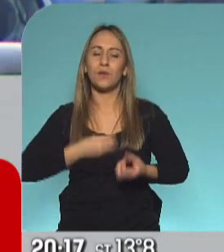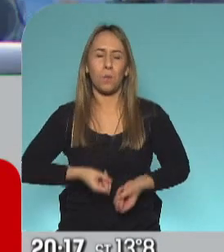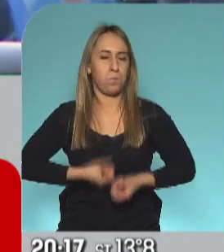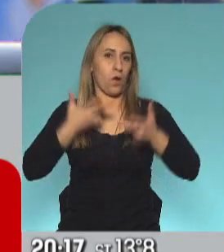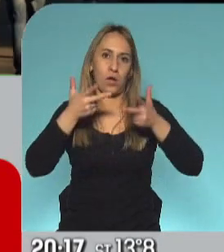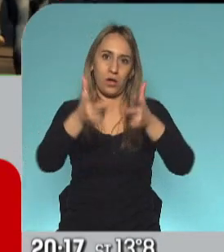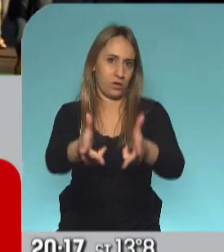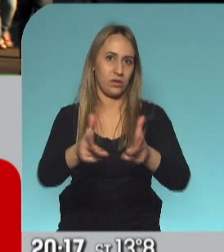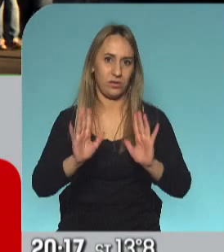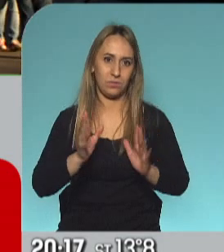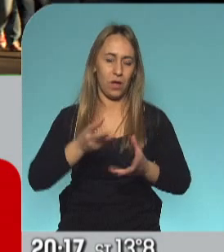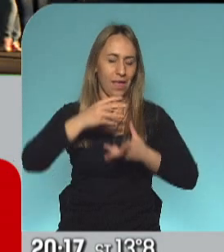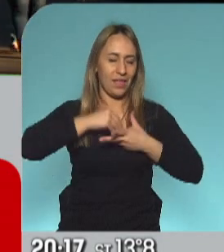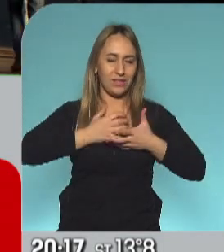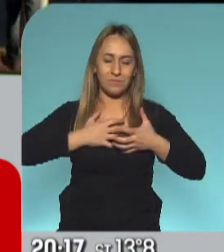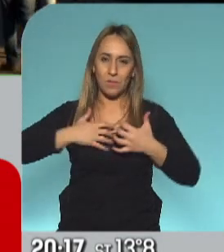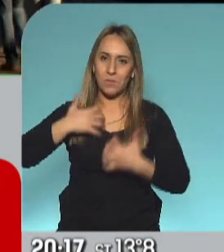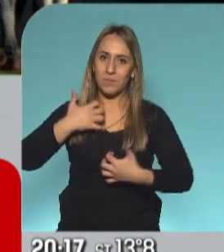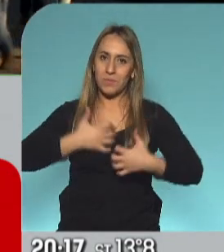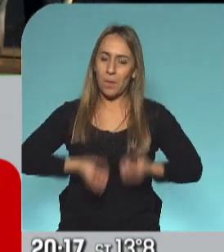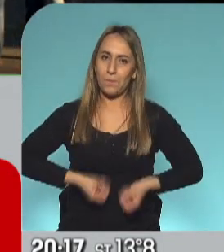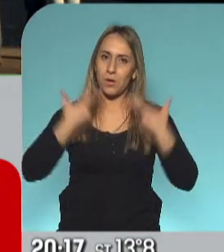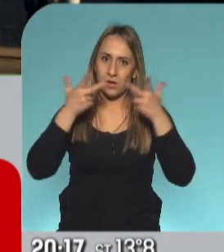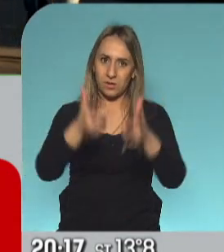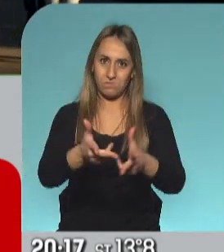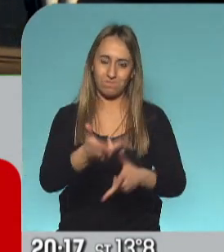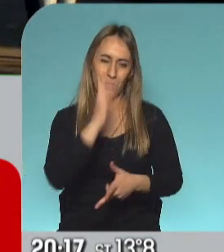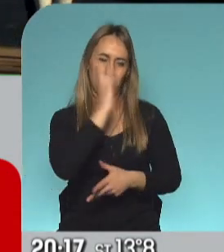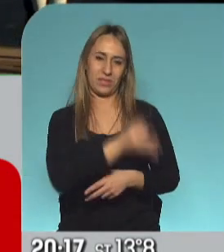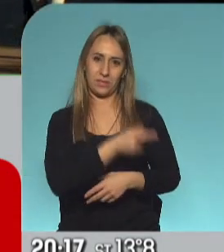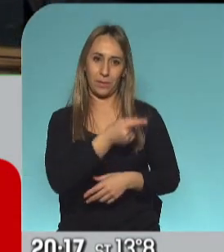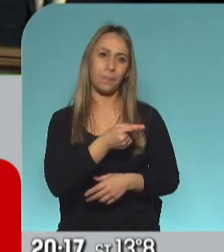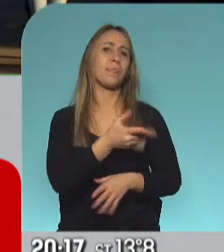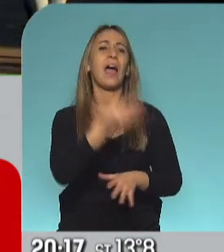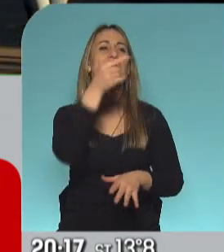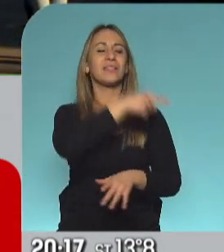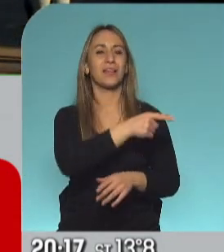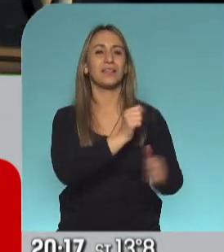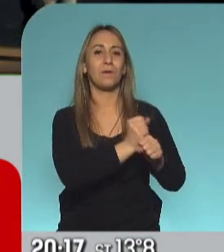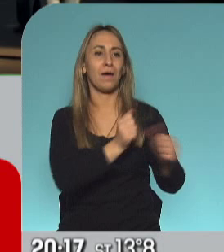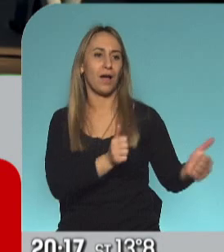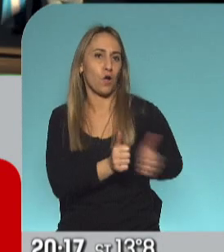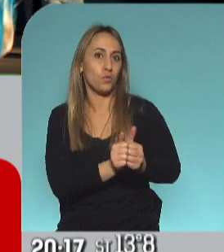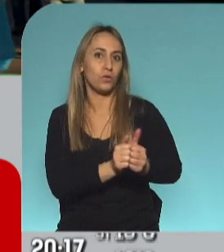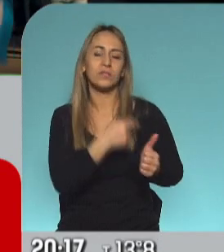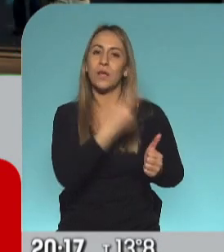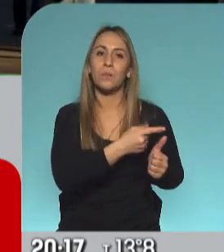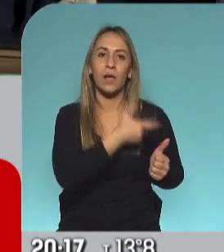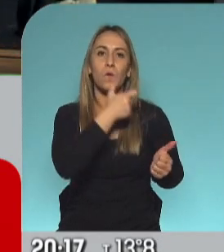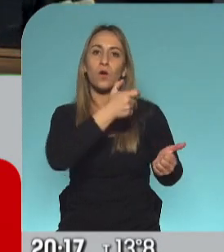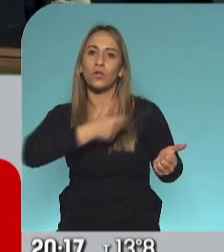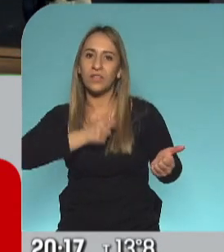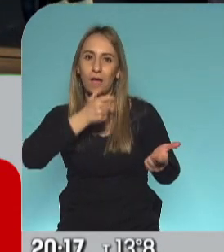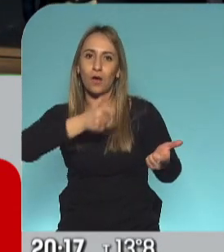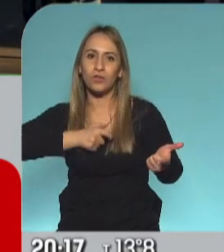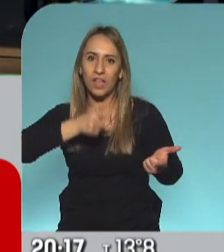salen de adentro. Antes de que usted llegara a trabajar con nosotros, doctor, ya nos empezaba a advertir sobre los peligros que podía llegar a